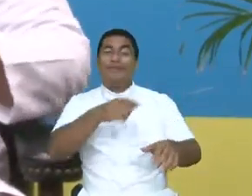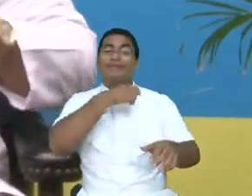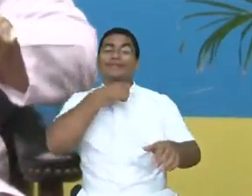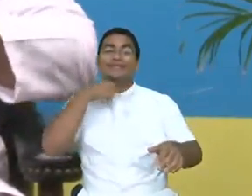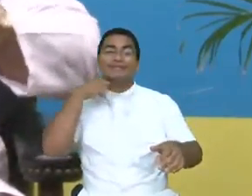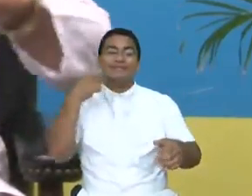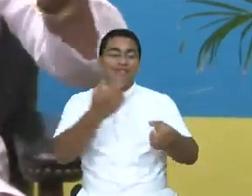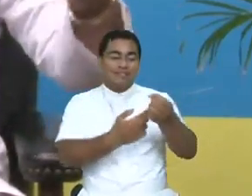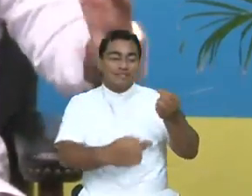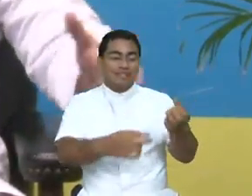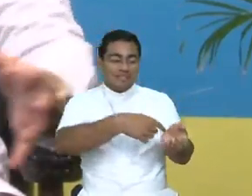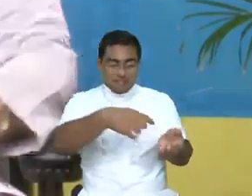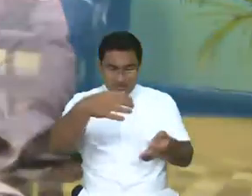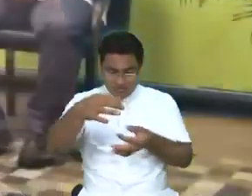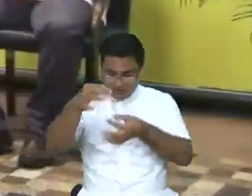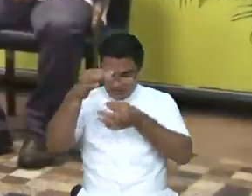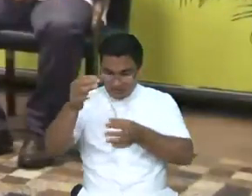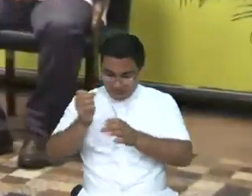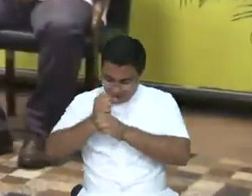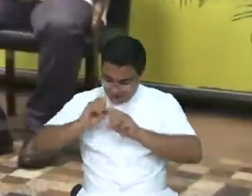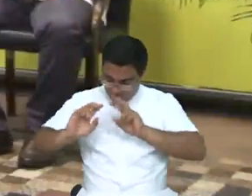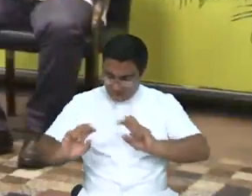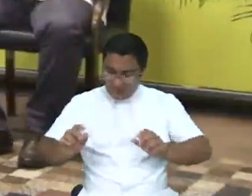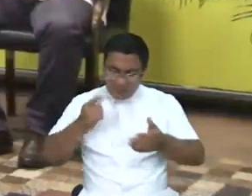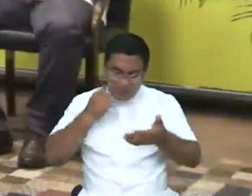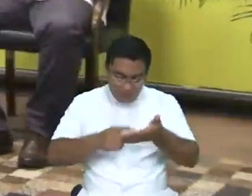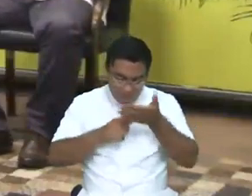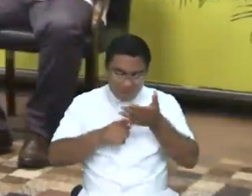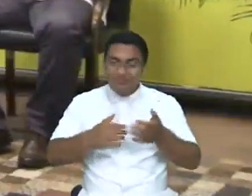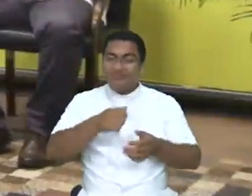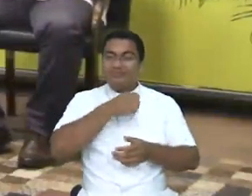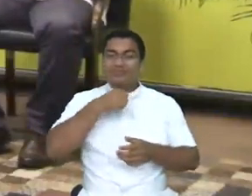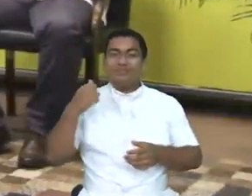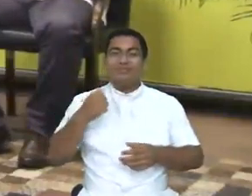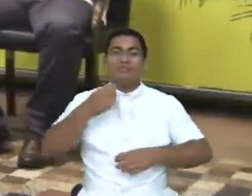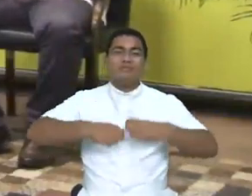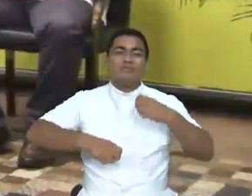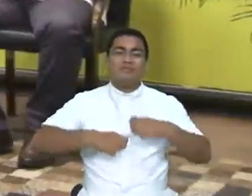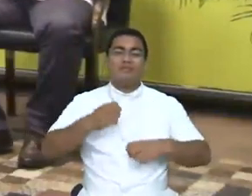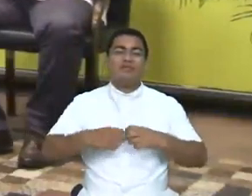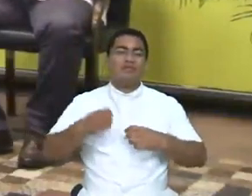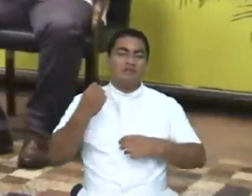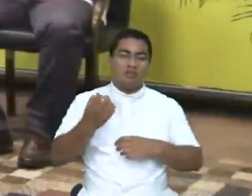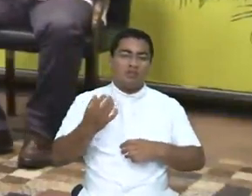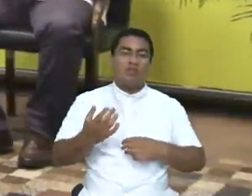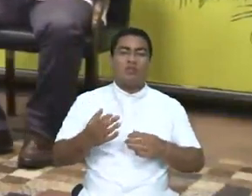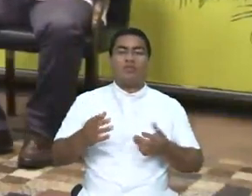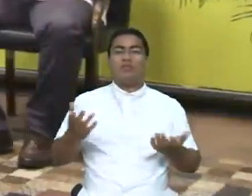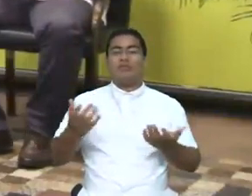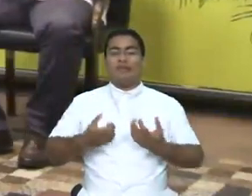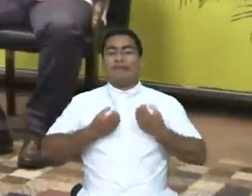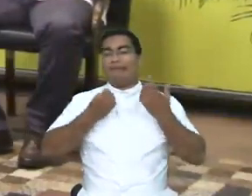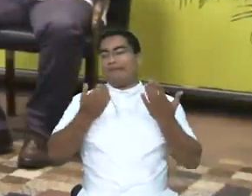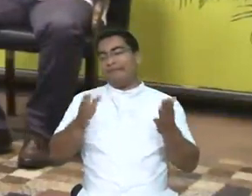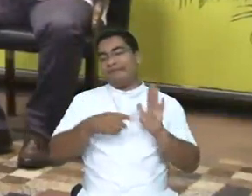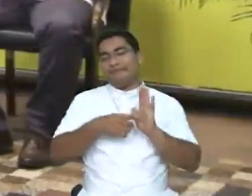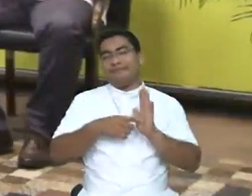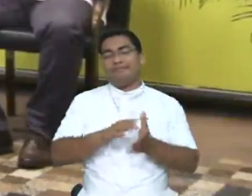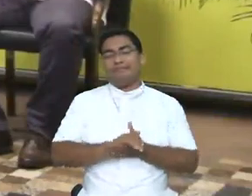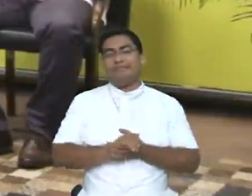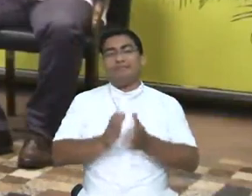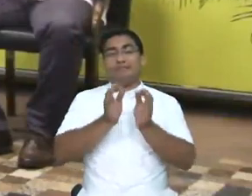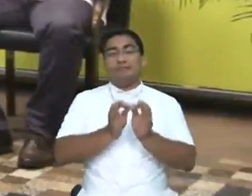detectar también otras patologías asociadas, que incluyen de las infecciones, tumores. Pero normalmente lo más importante